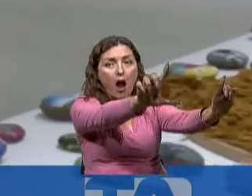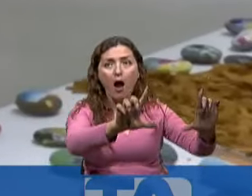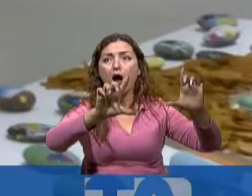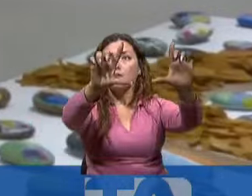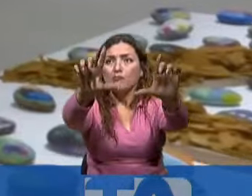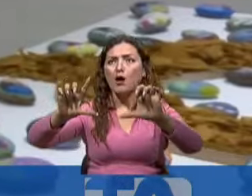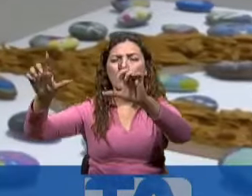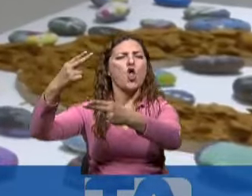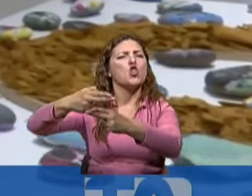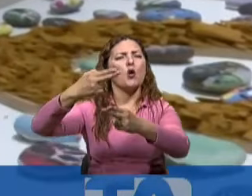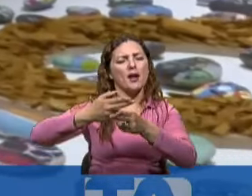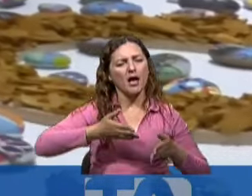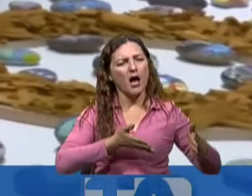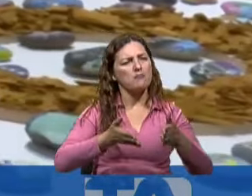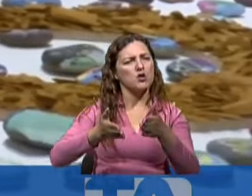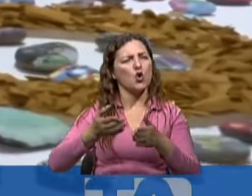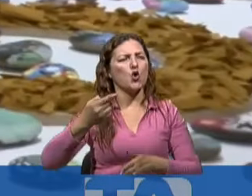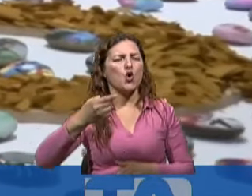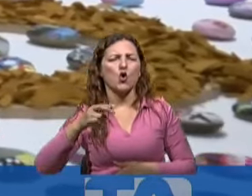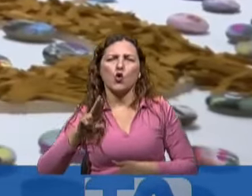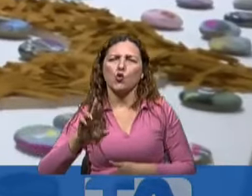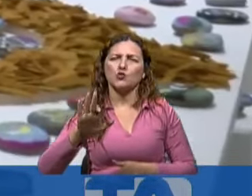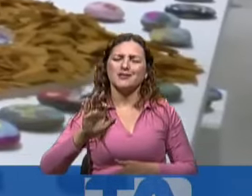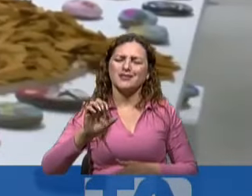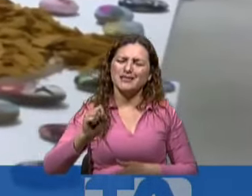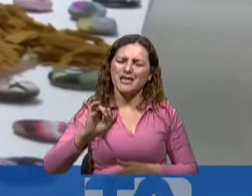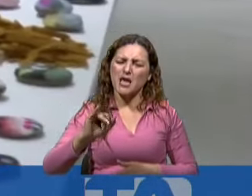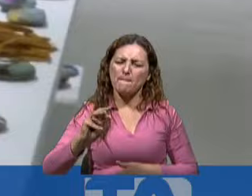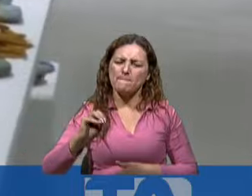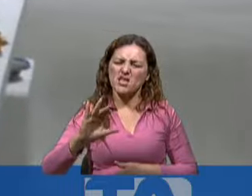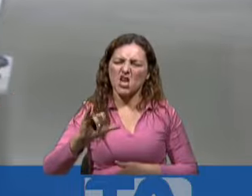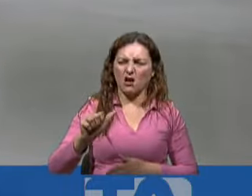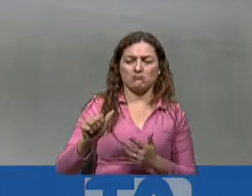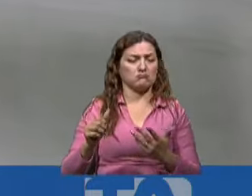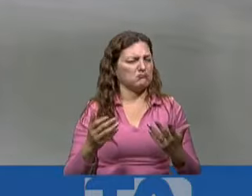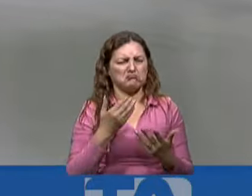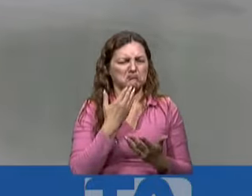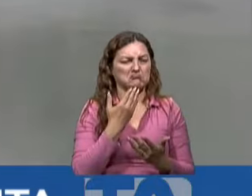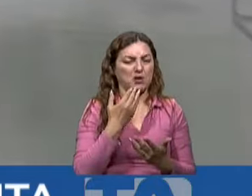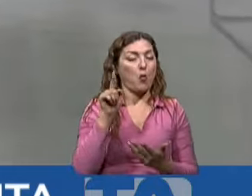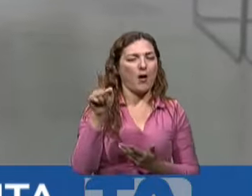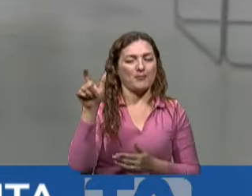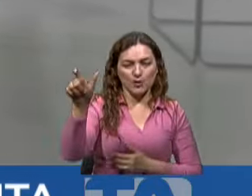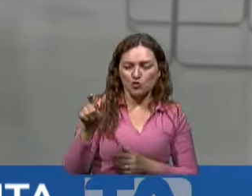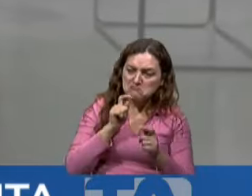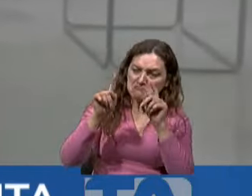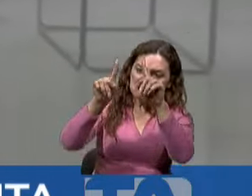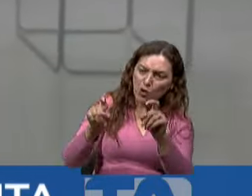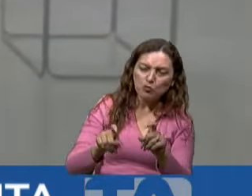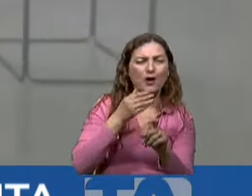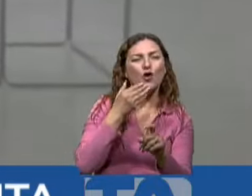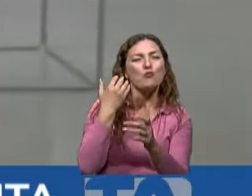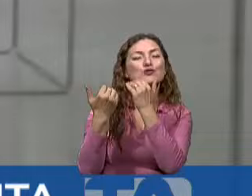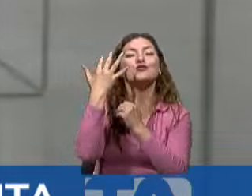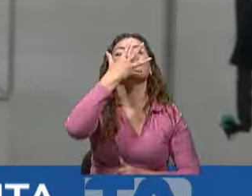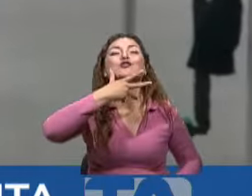exposición Camino al Gutzimbía. ¿Cómo empezó esta iniciativa? Pues aquí está Juan Diego Esparza, el coordinador del Centro Cultural, que nos va a contar esa linda